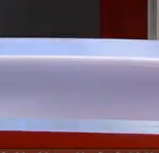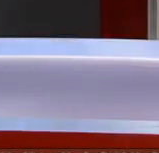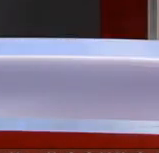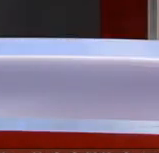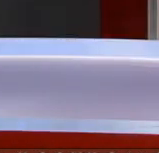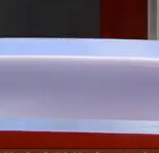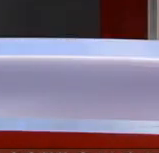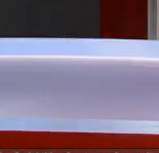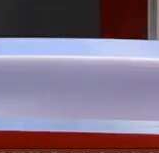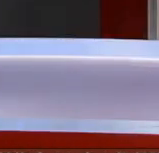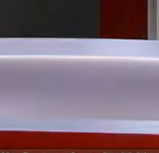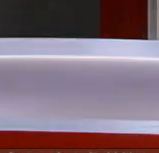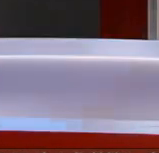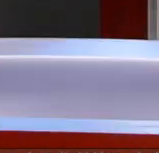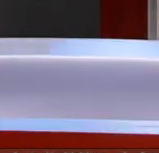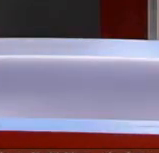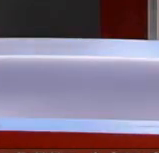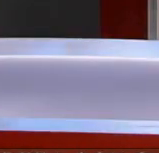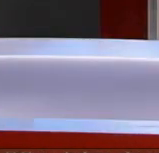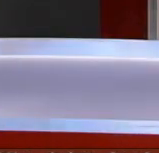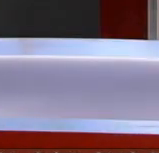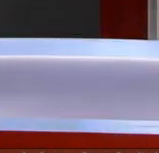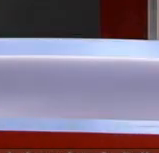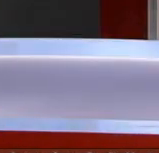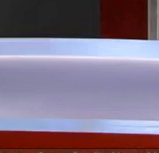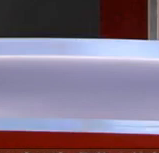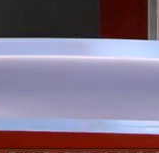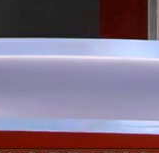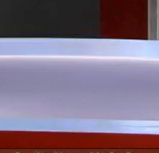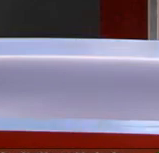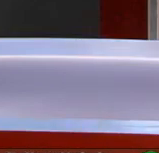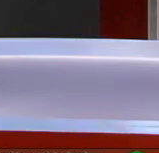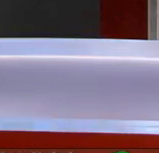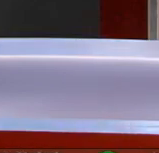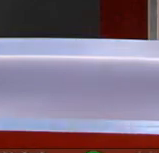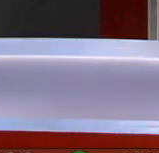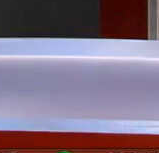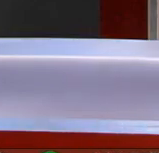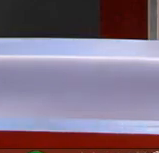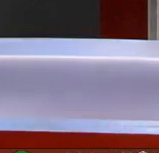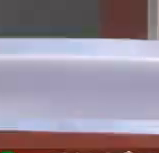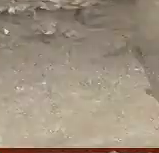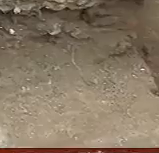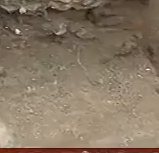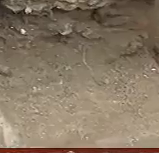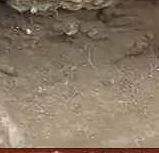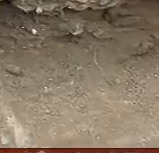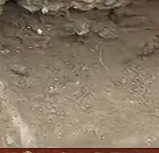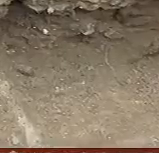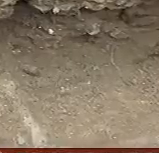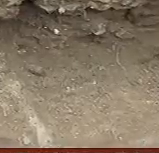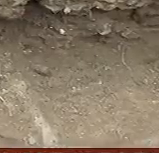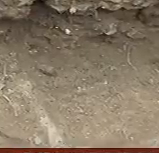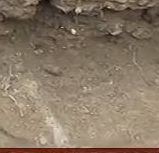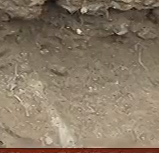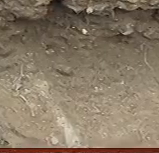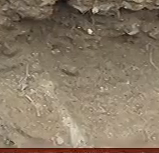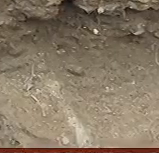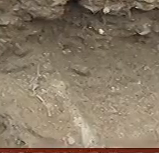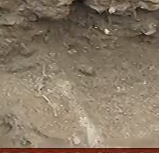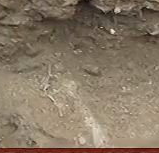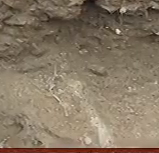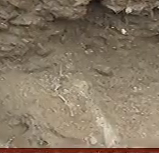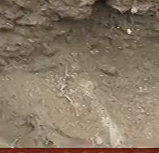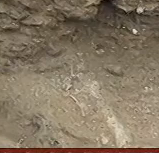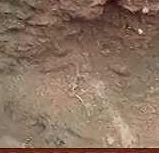Arqueólogos de Lina descubrieron vestigios del extinto barrio indígena de San Juan Moyotlán, en el centro de la Ciudad de México. En la acera de